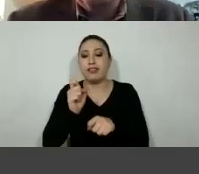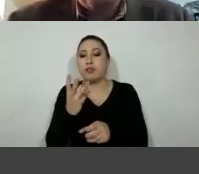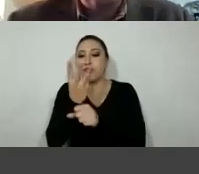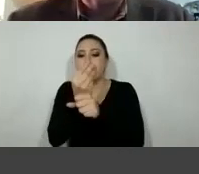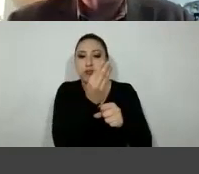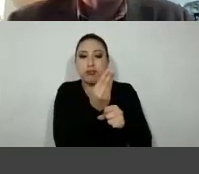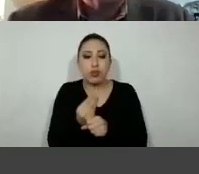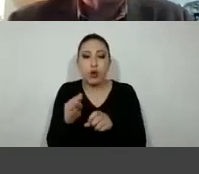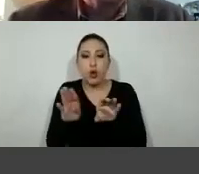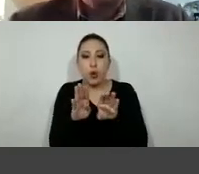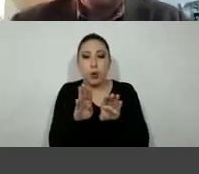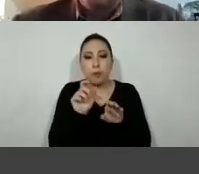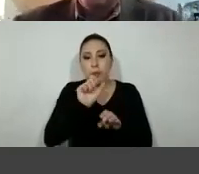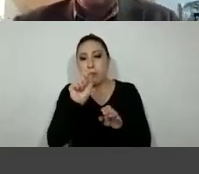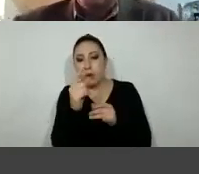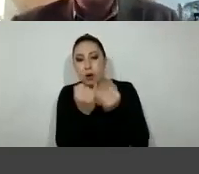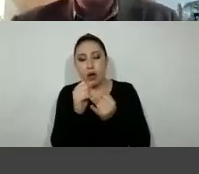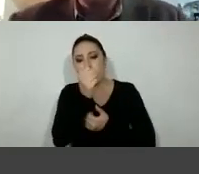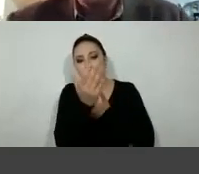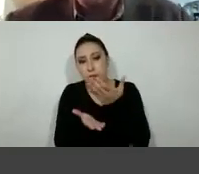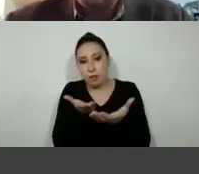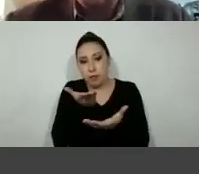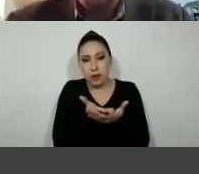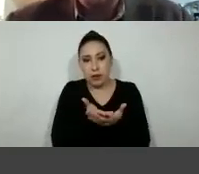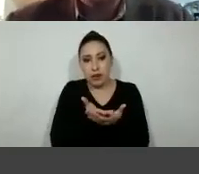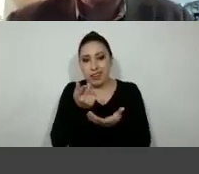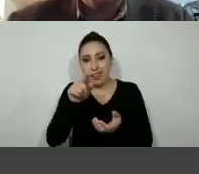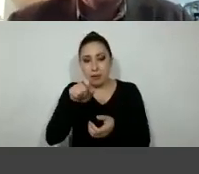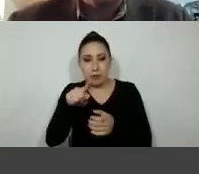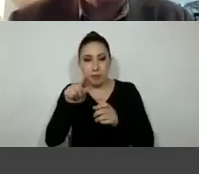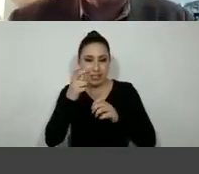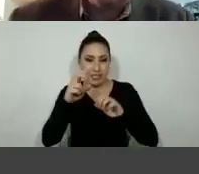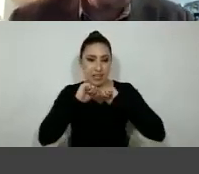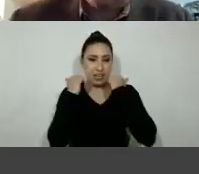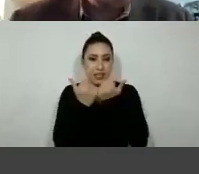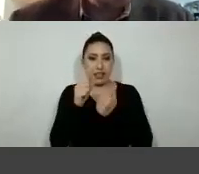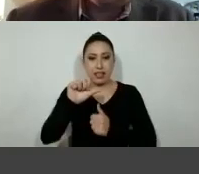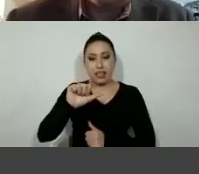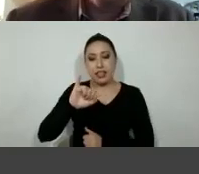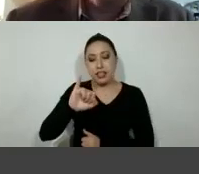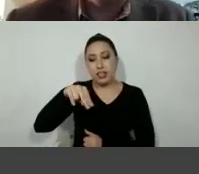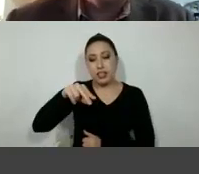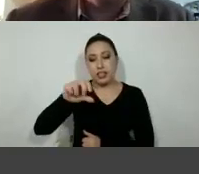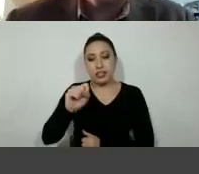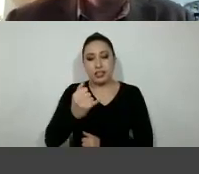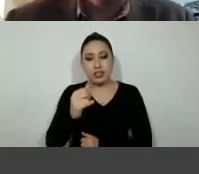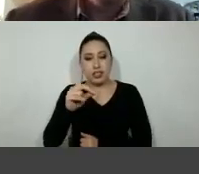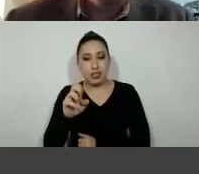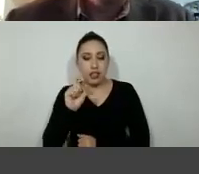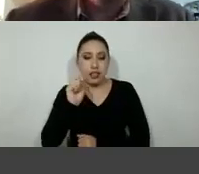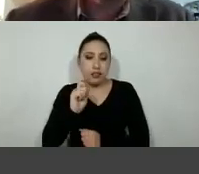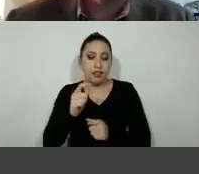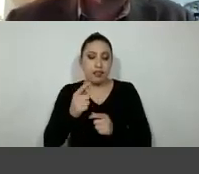también alguna propuesta que tenemos en INCIDE de cómo hemos trabajado con ese tema.